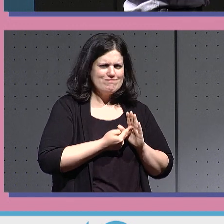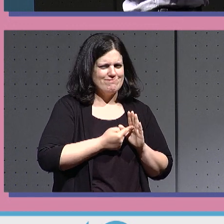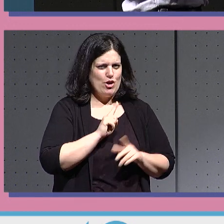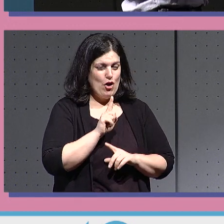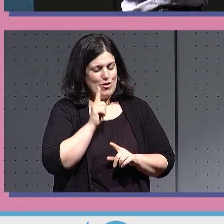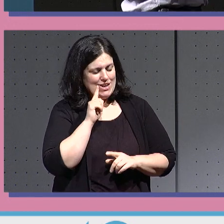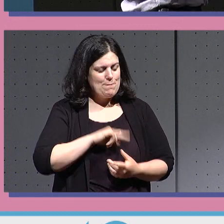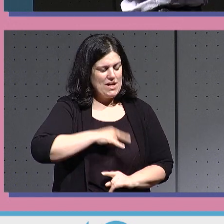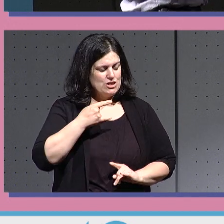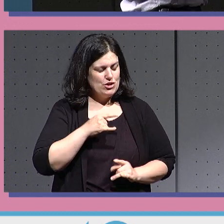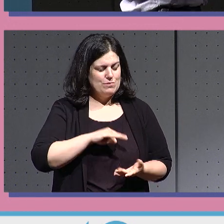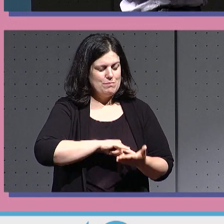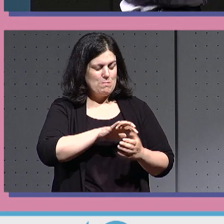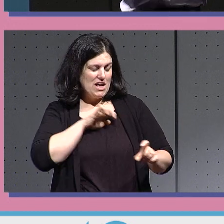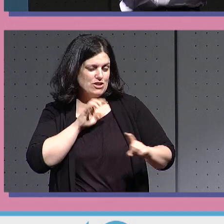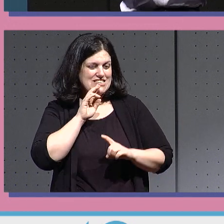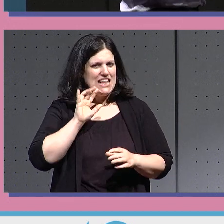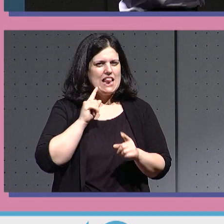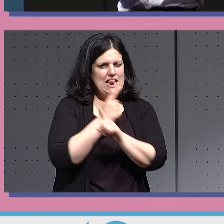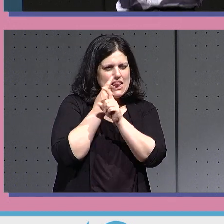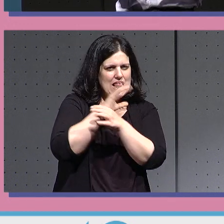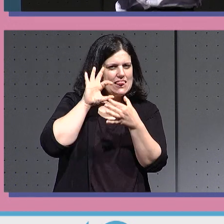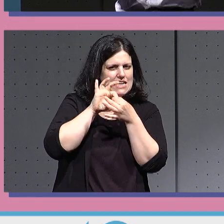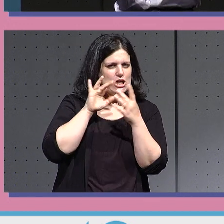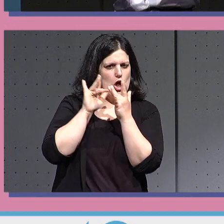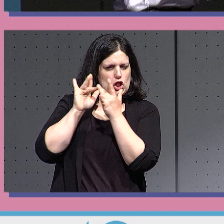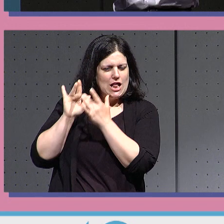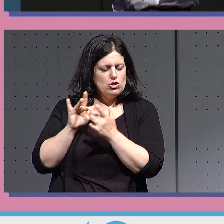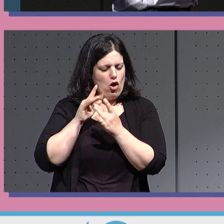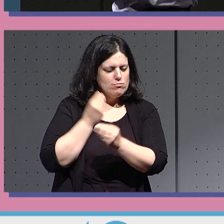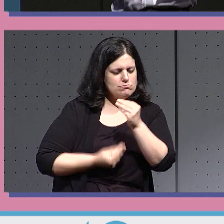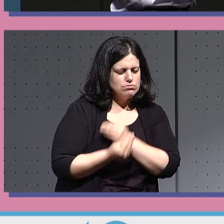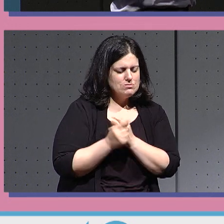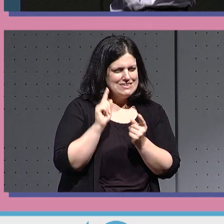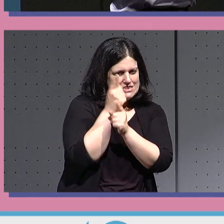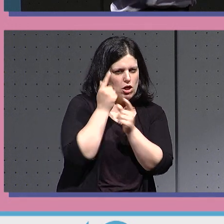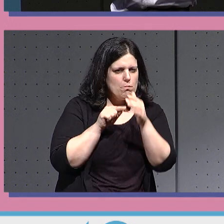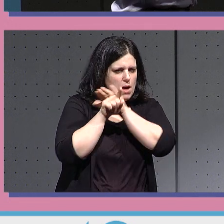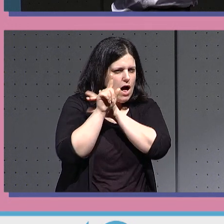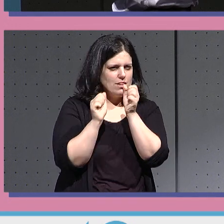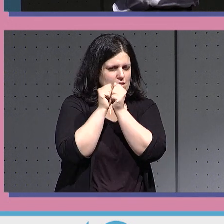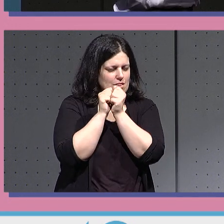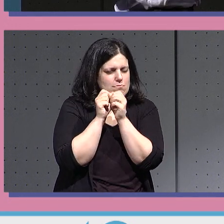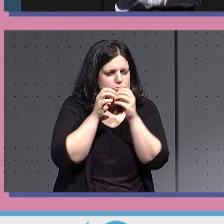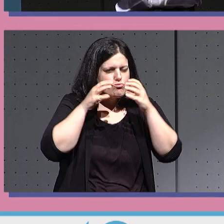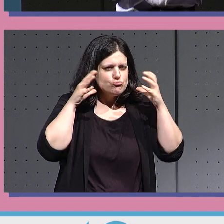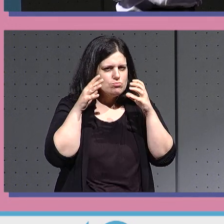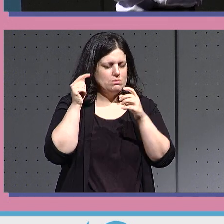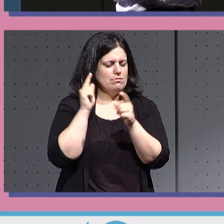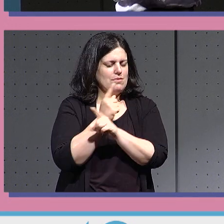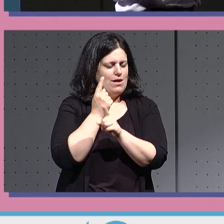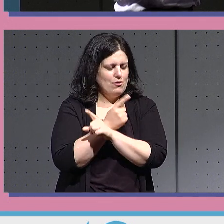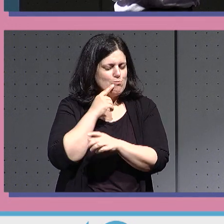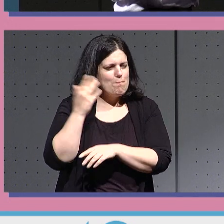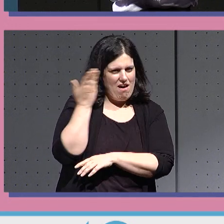sinapsis, que son de conexiones entre las neuronas, genes de neurodesarrollo, que son los que hacen que el cerebro crezca, y